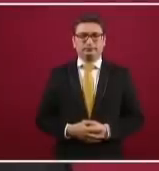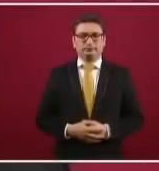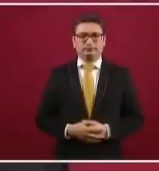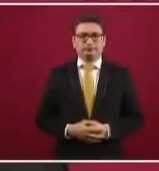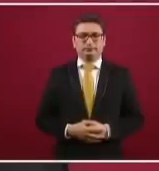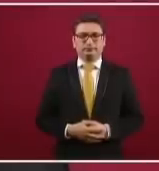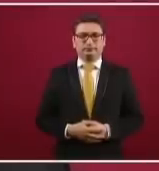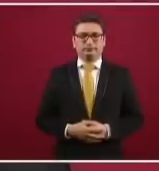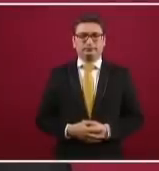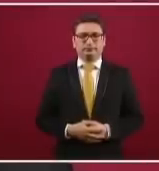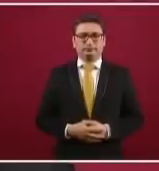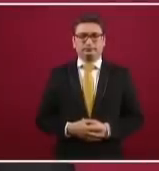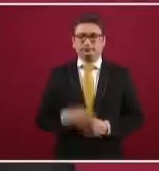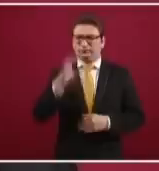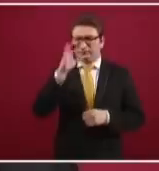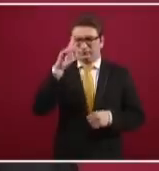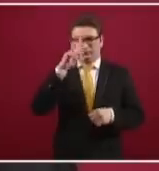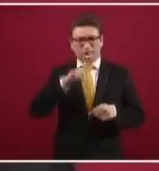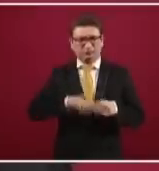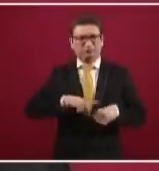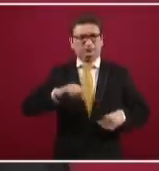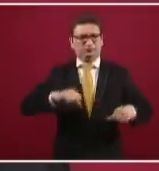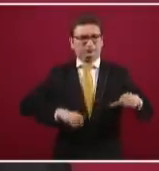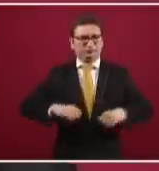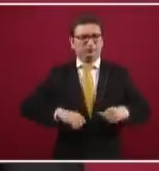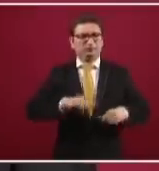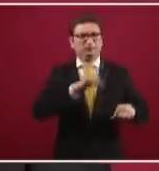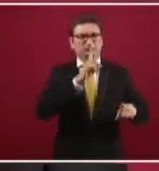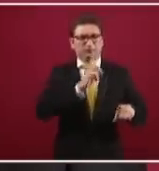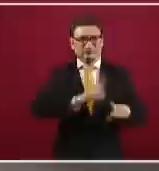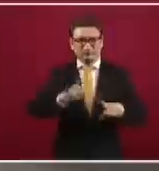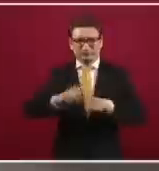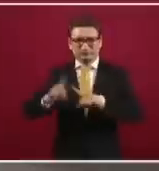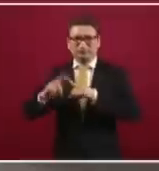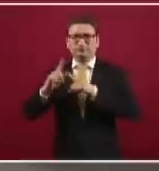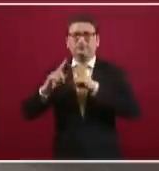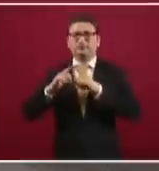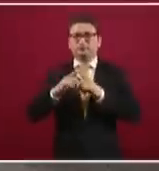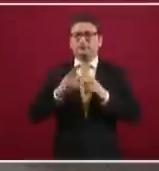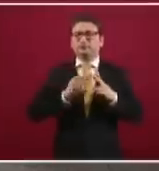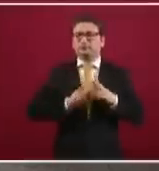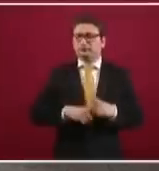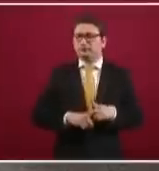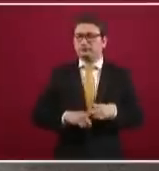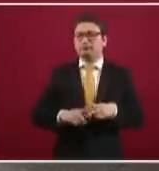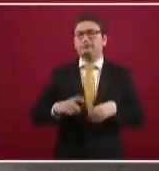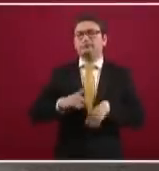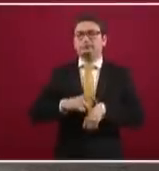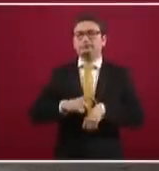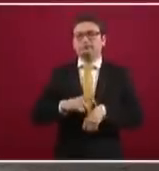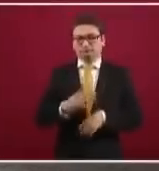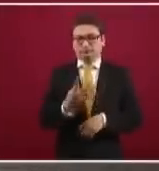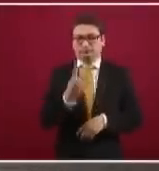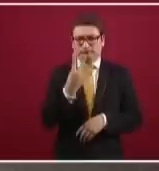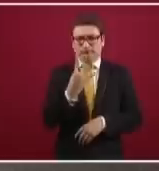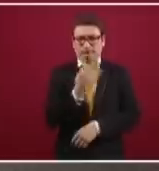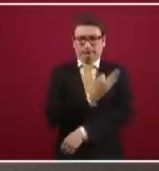los actos culturales, el festejo, desde las 4 de la tarde.